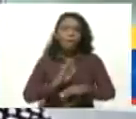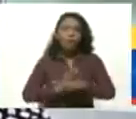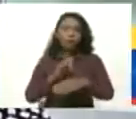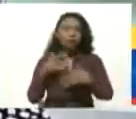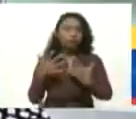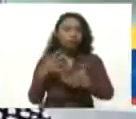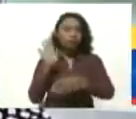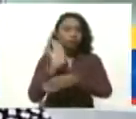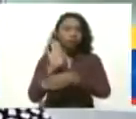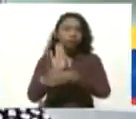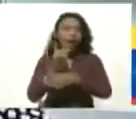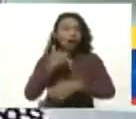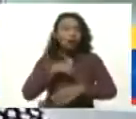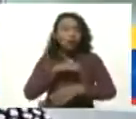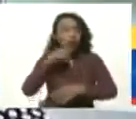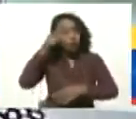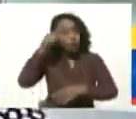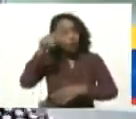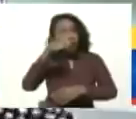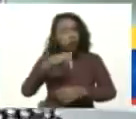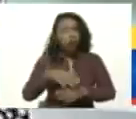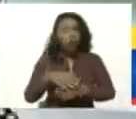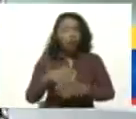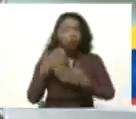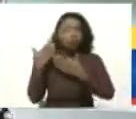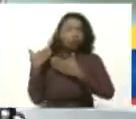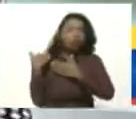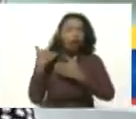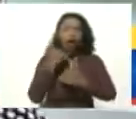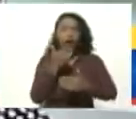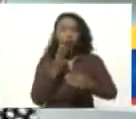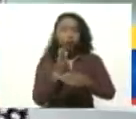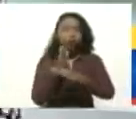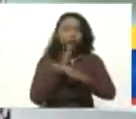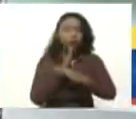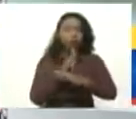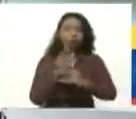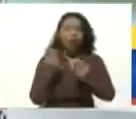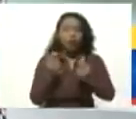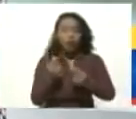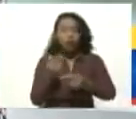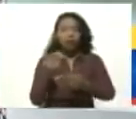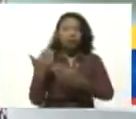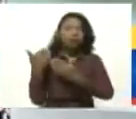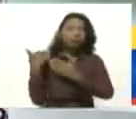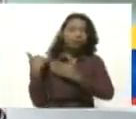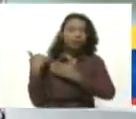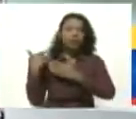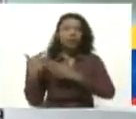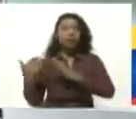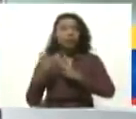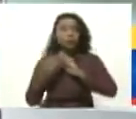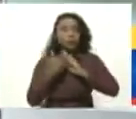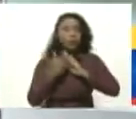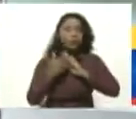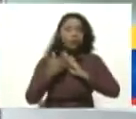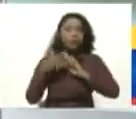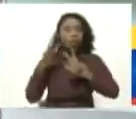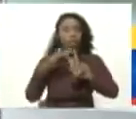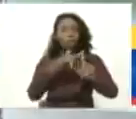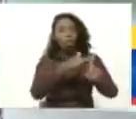proteger a nuestra población, pese al bloqueo económico, pese a las sanciones, a la persecución,